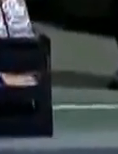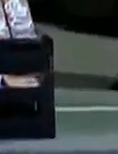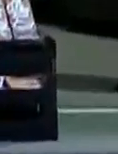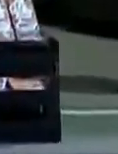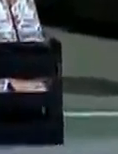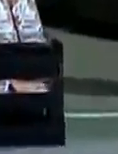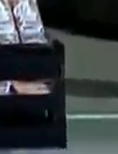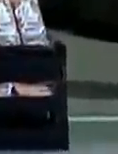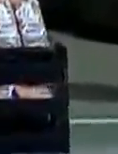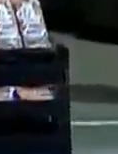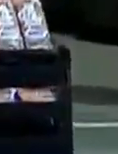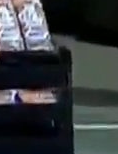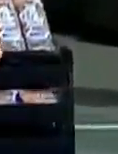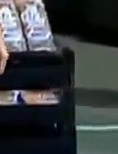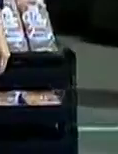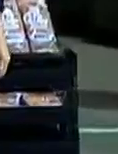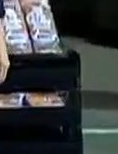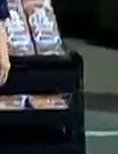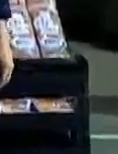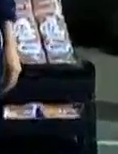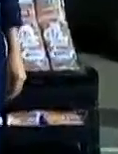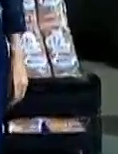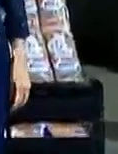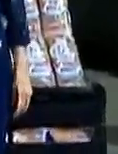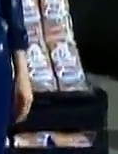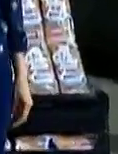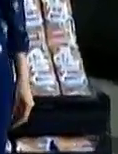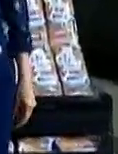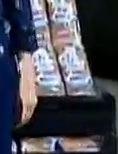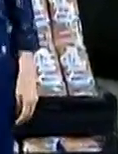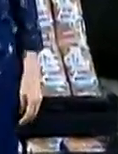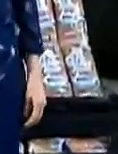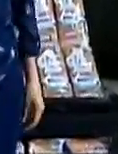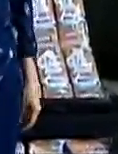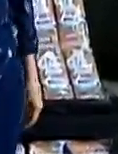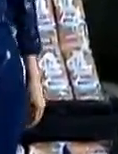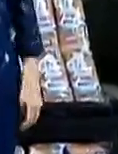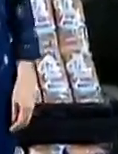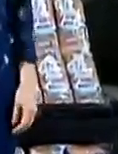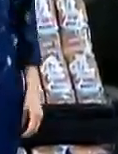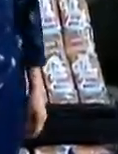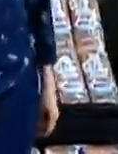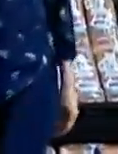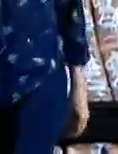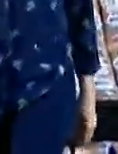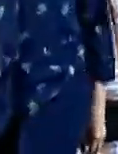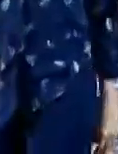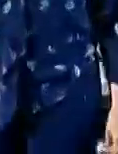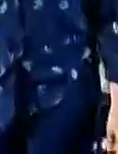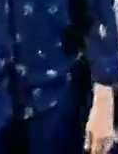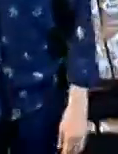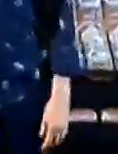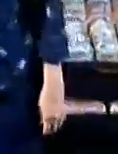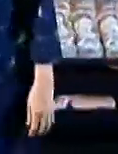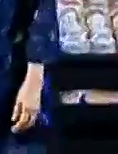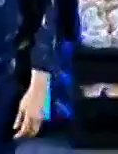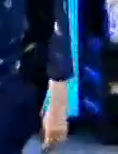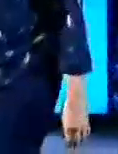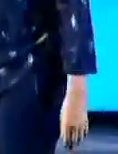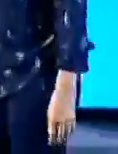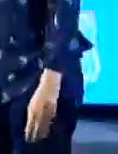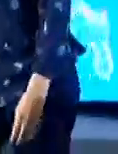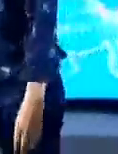en los niños la gran cantidad de lava lleva dos órdenes sólo querido venezuela bien